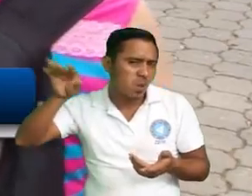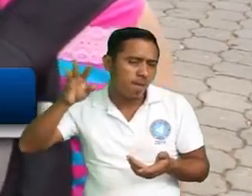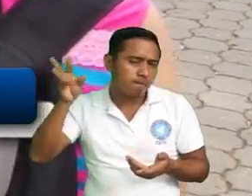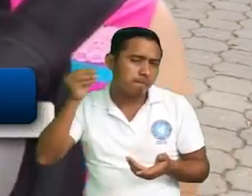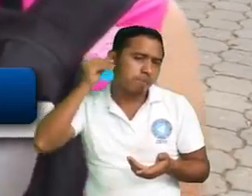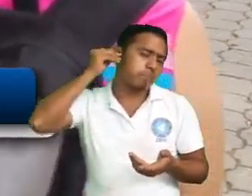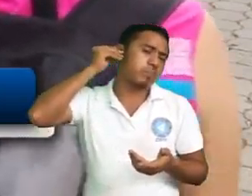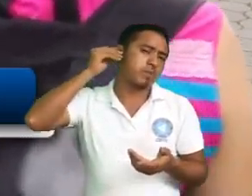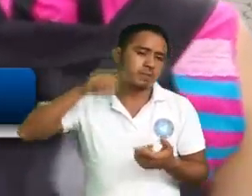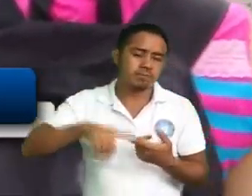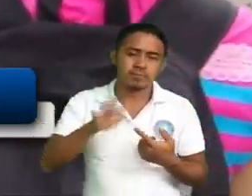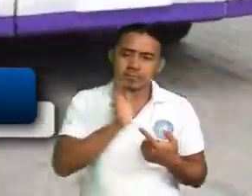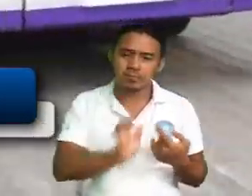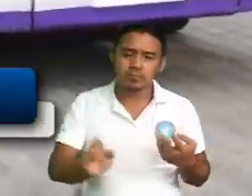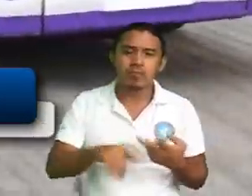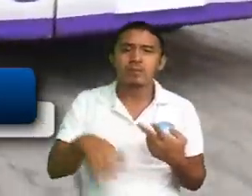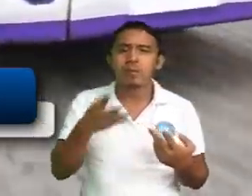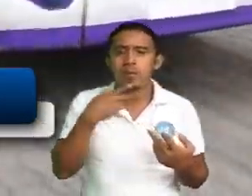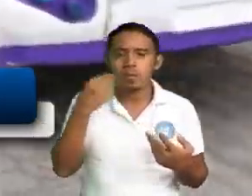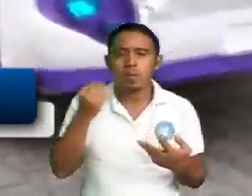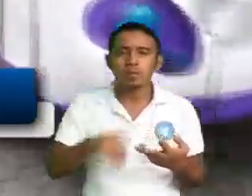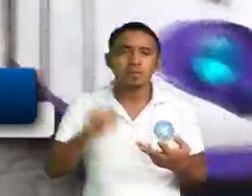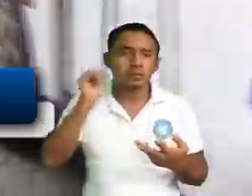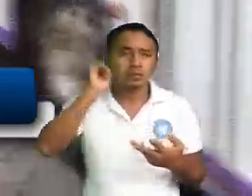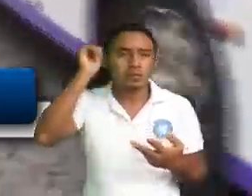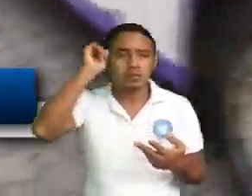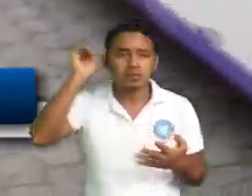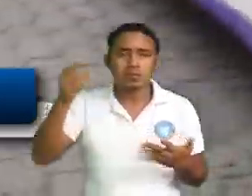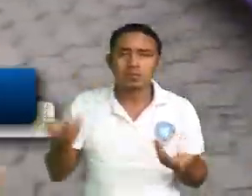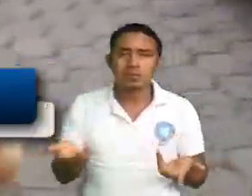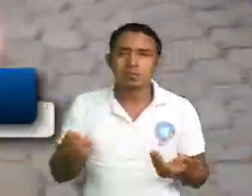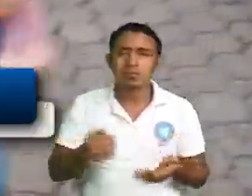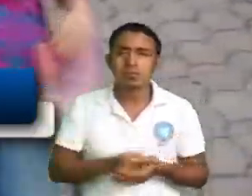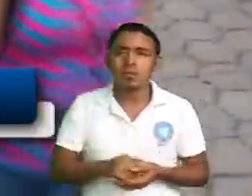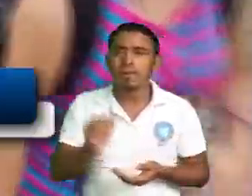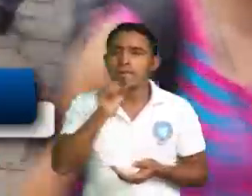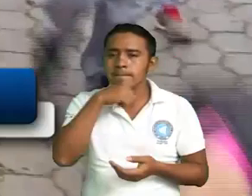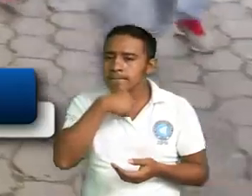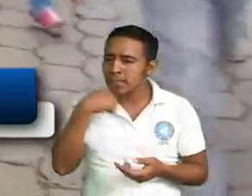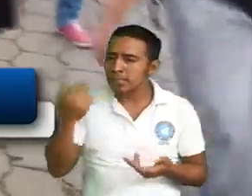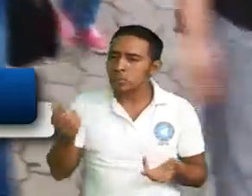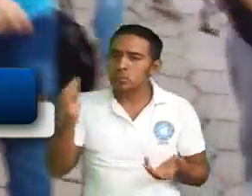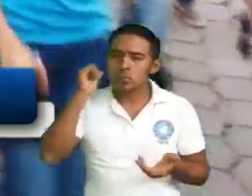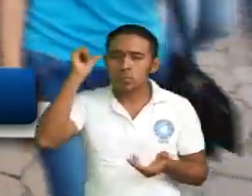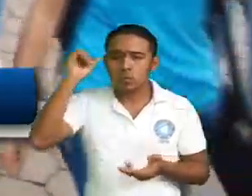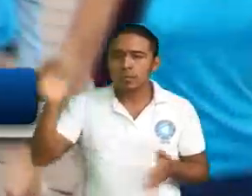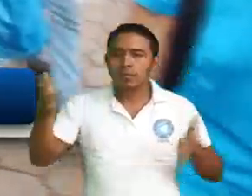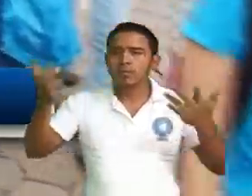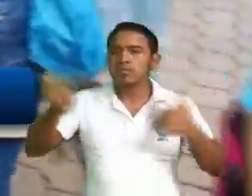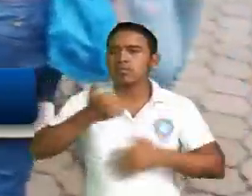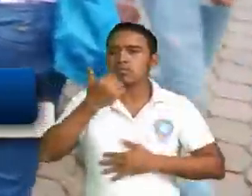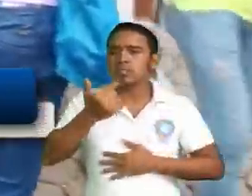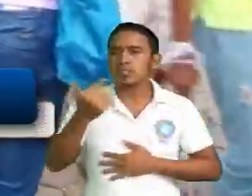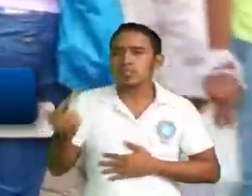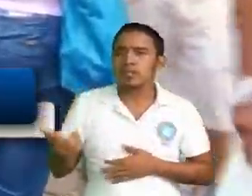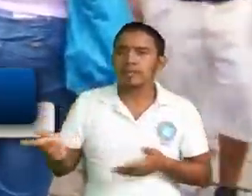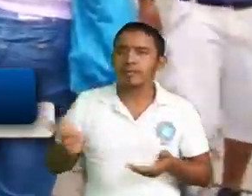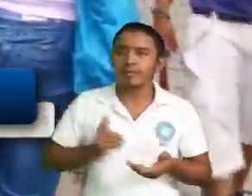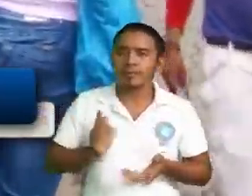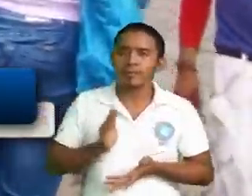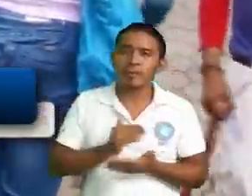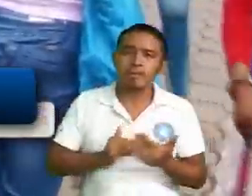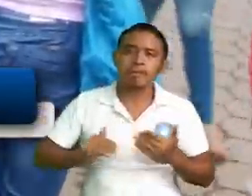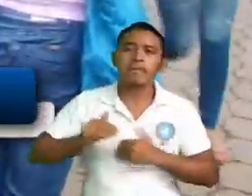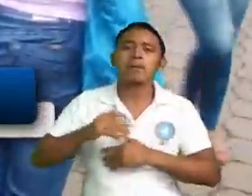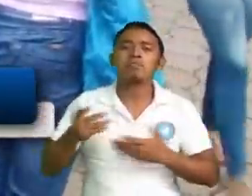a los jóvenes, a los adolescentes, a los adultos mayores. ¿Quiénes de este tipo de edades son más propensos a